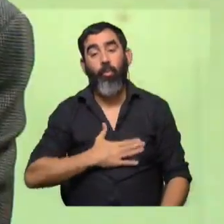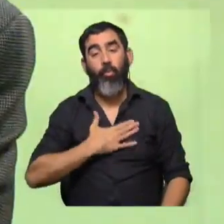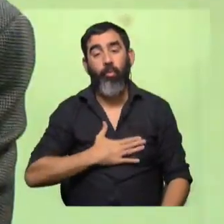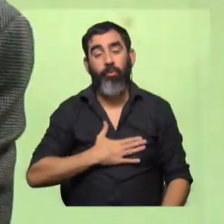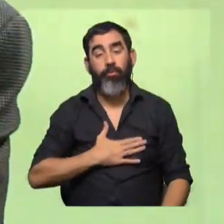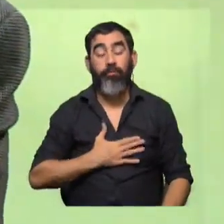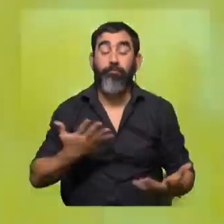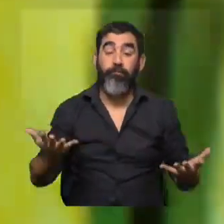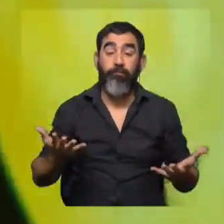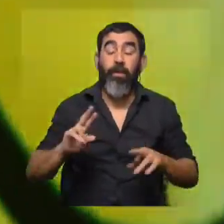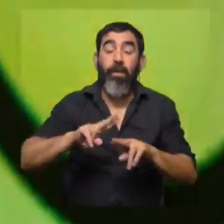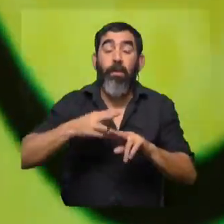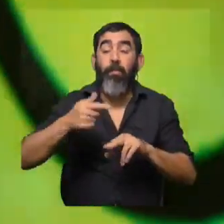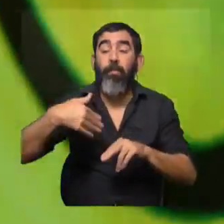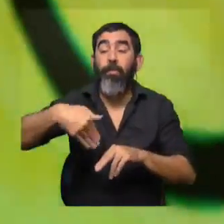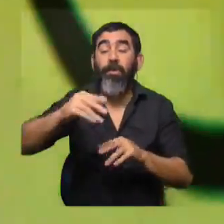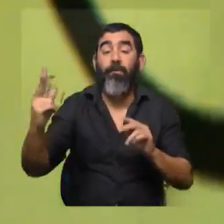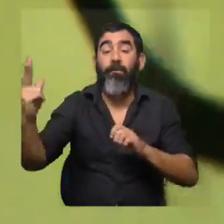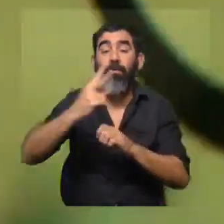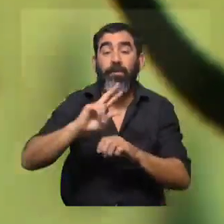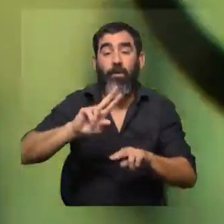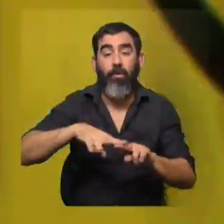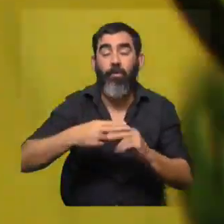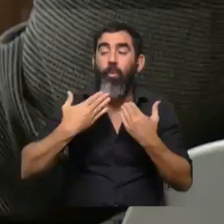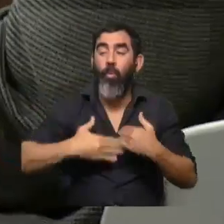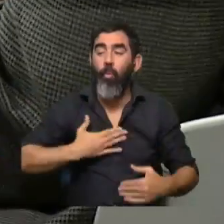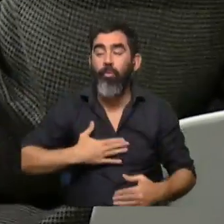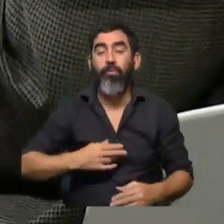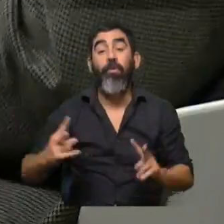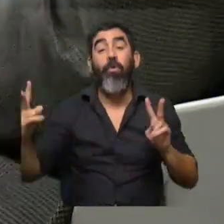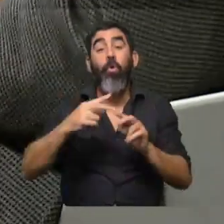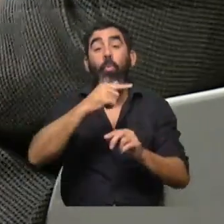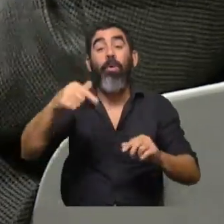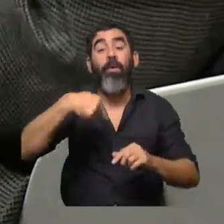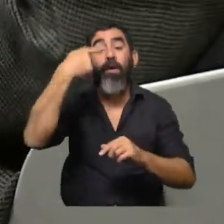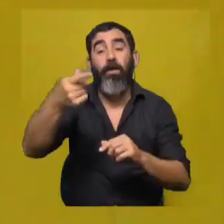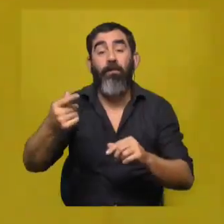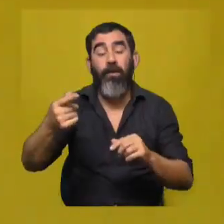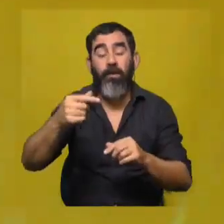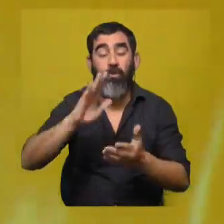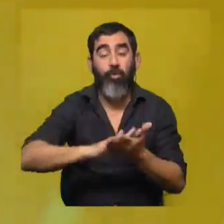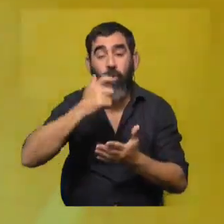Y bueno, repetiremos pronto la visita aquí en el programa. Sin duda, ha sido un gusto. Muchísimas gracias. Cerramos aquí nuestra